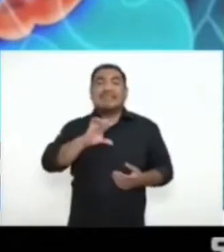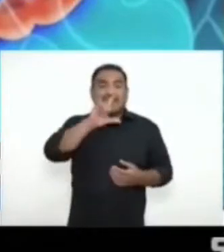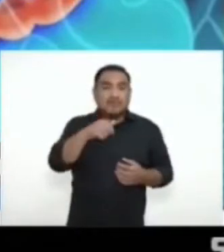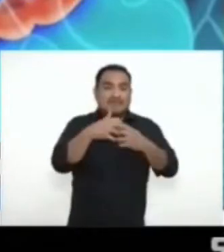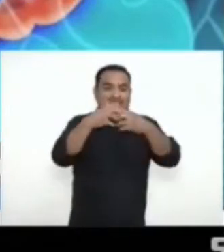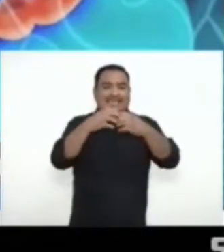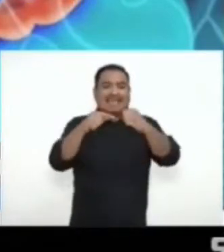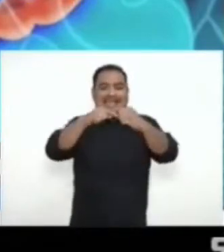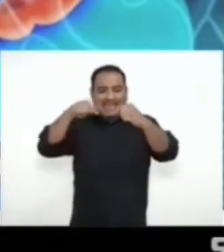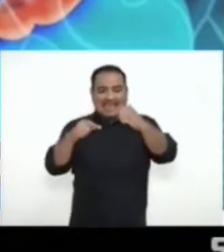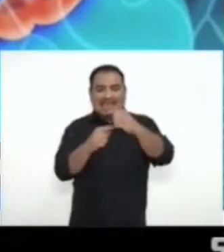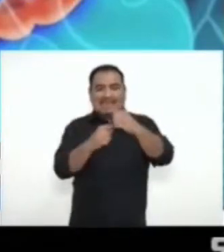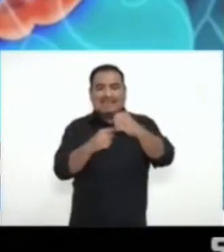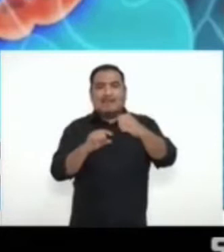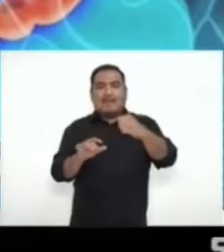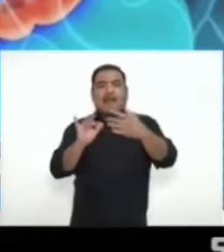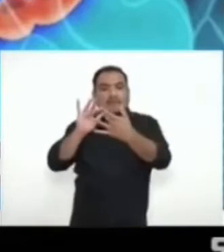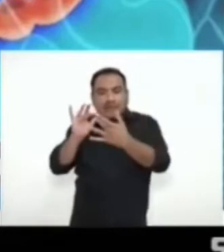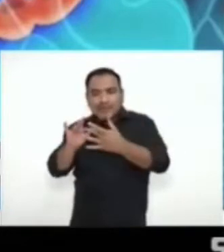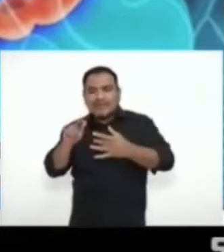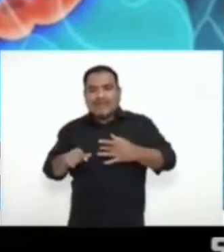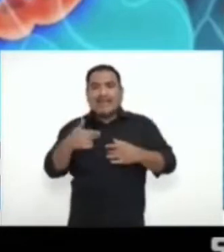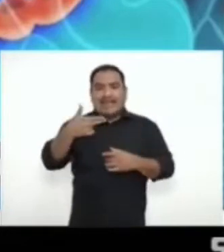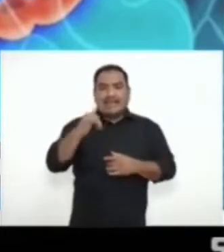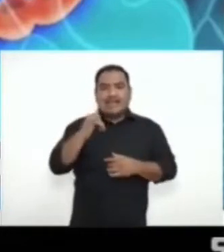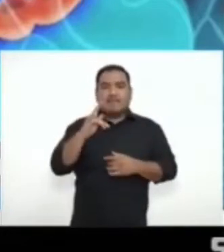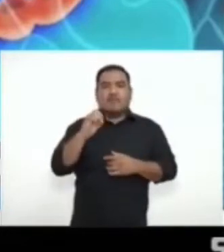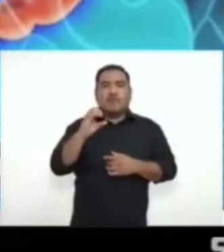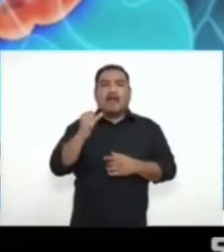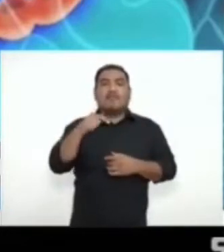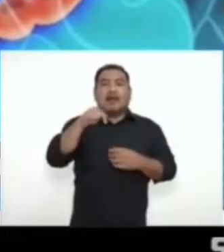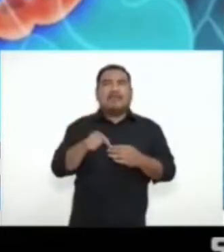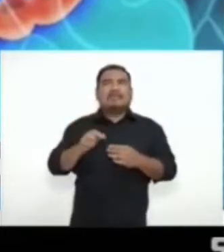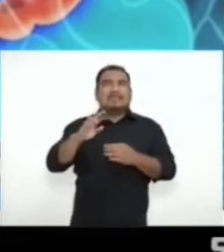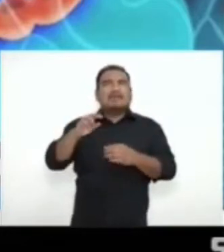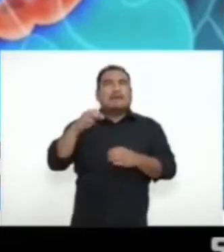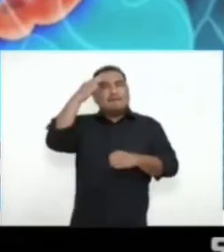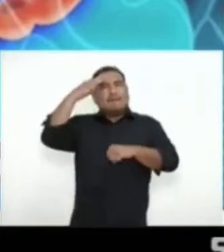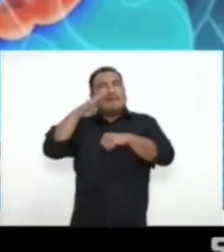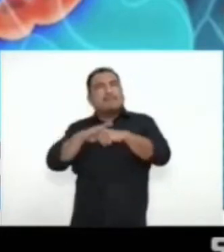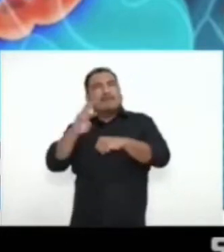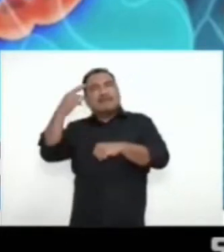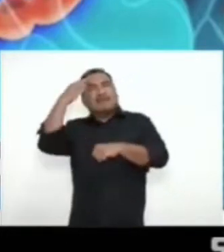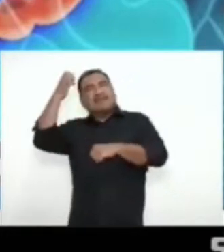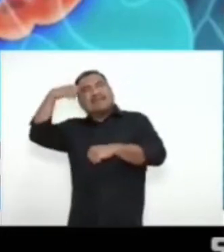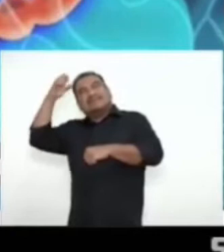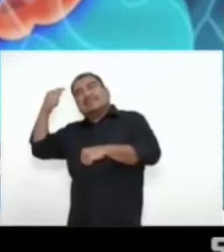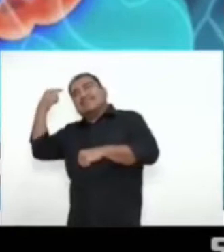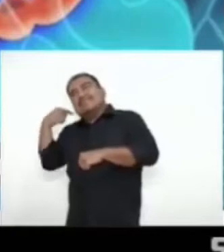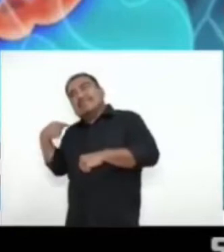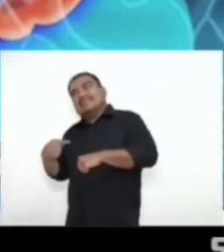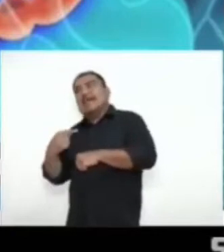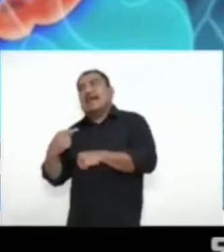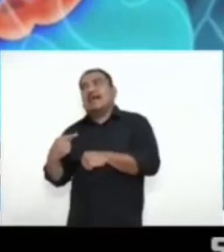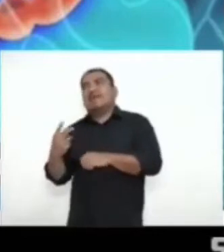al hipocampo. Y entonces el hipocampo empieza a buscar en sus archivos, porque en el hipocampo está la memoria de